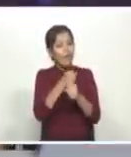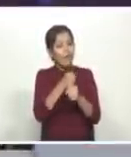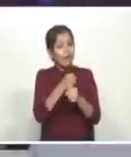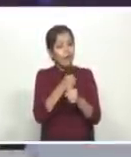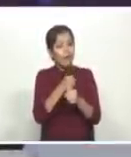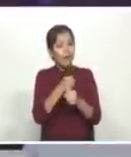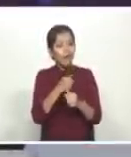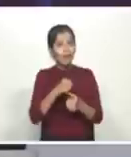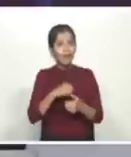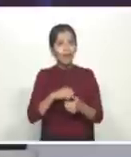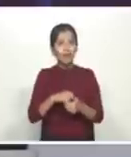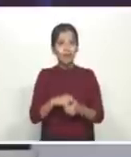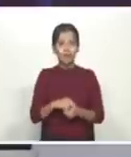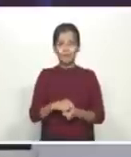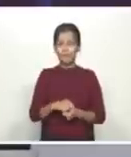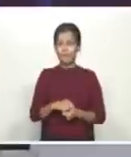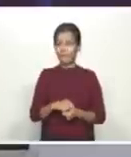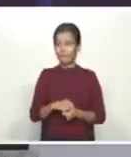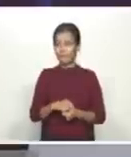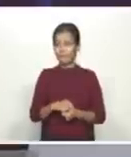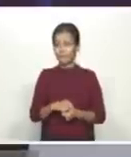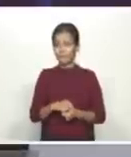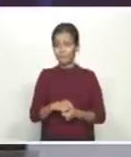el comunismo.